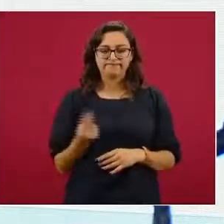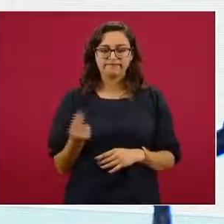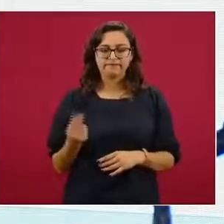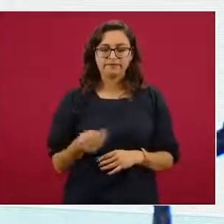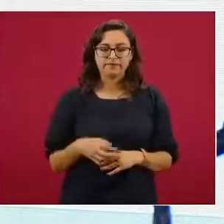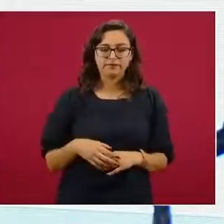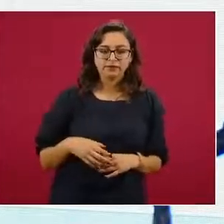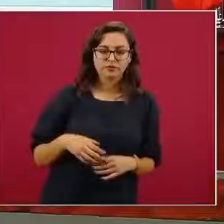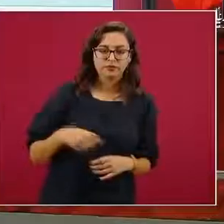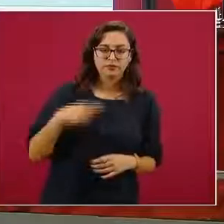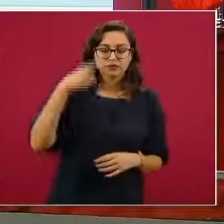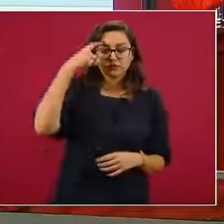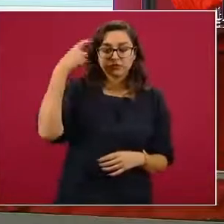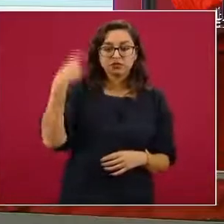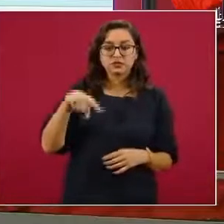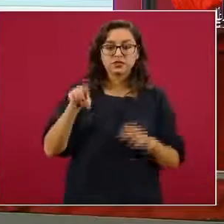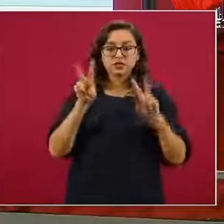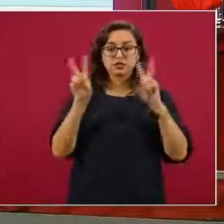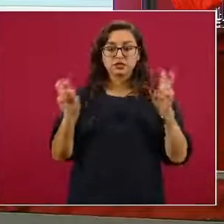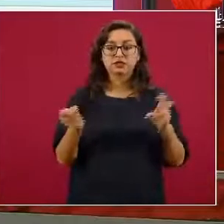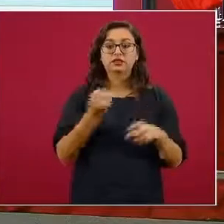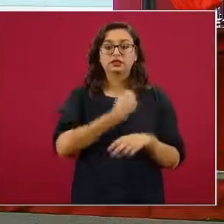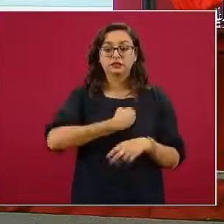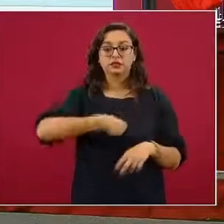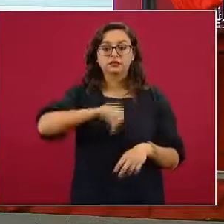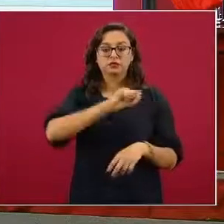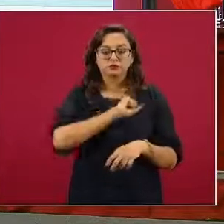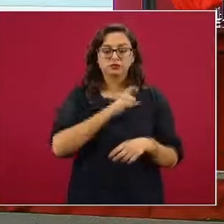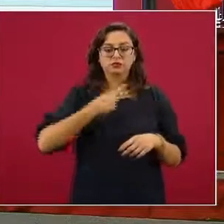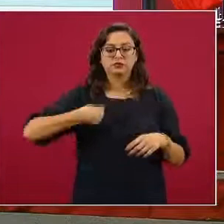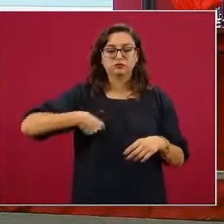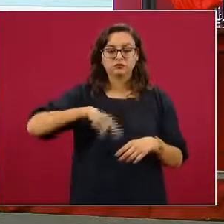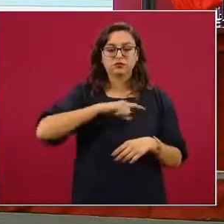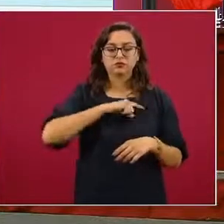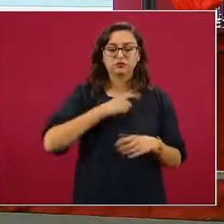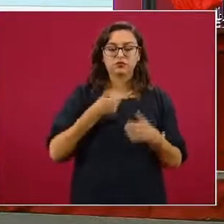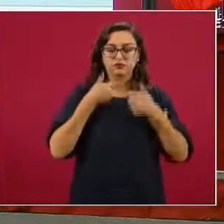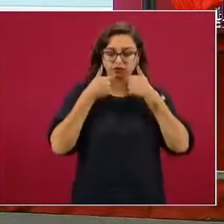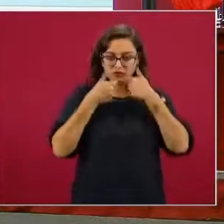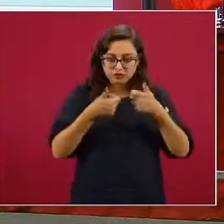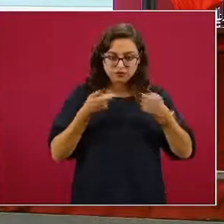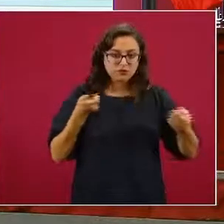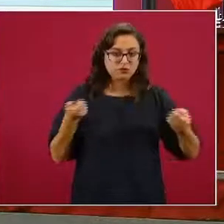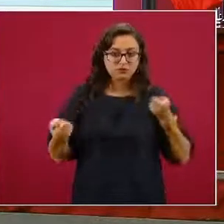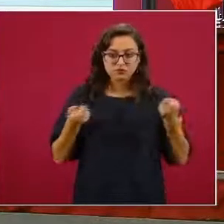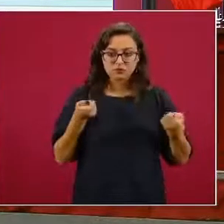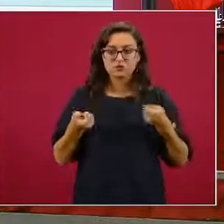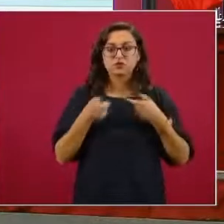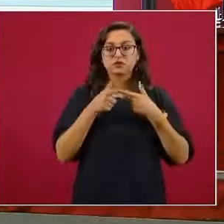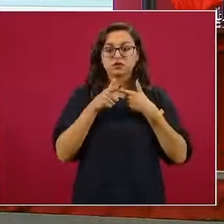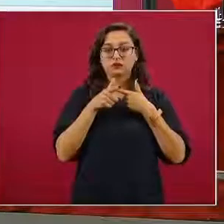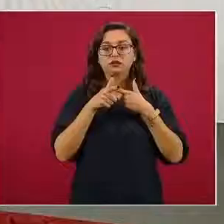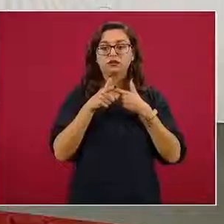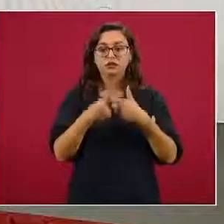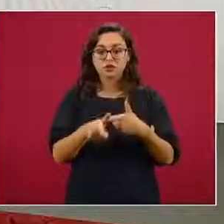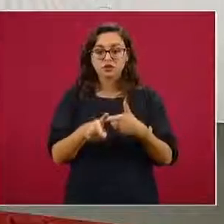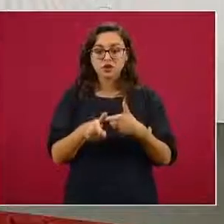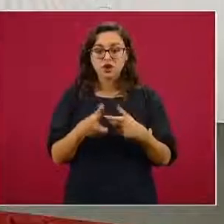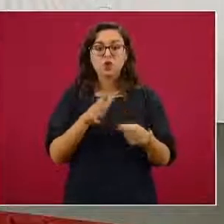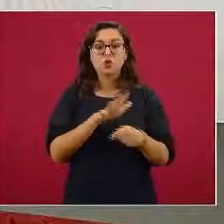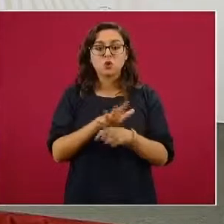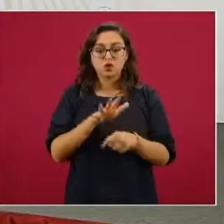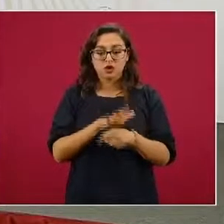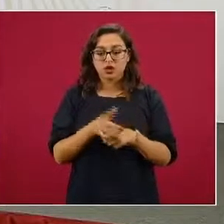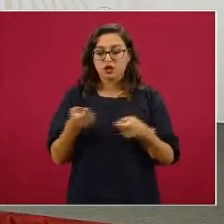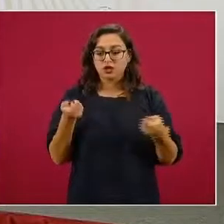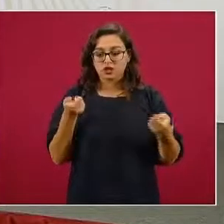pública, para los propósitos de seguir conduciendo las medidas de control que incluyen la contención y